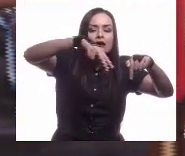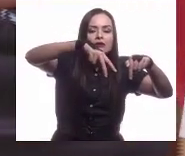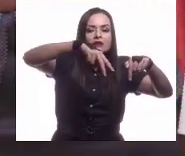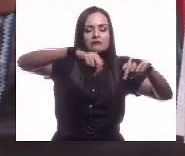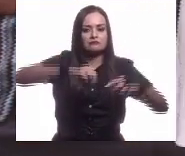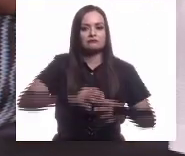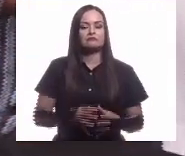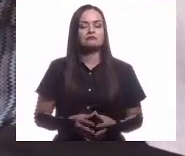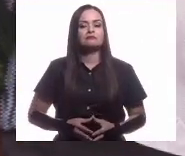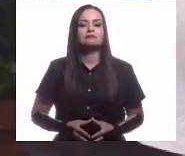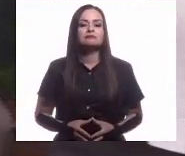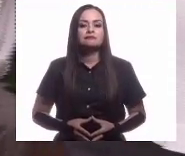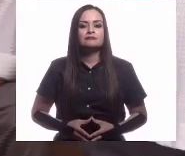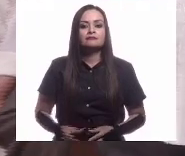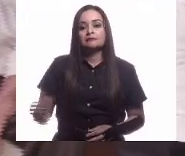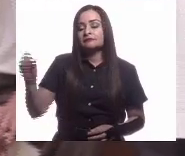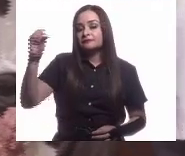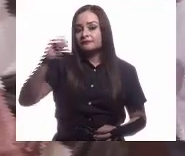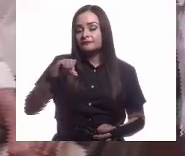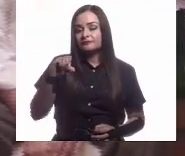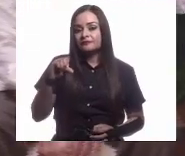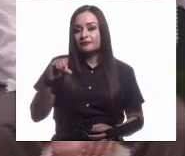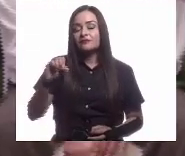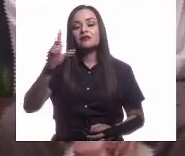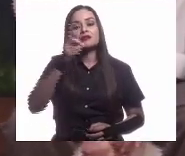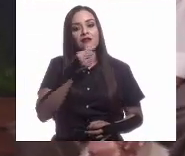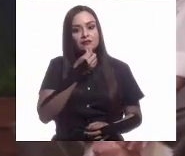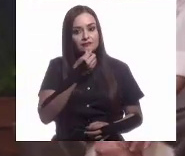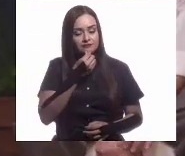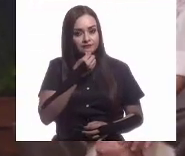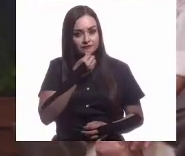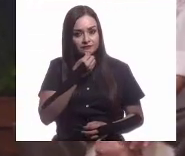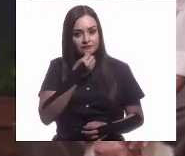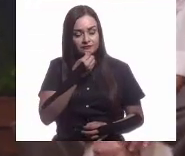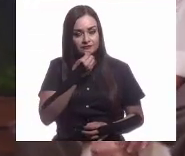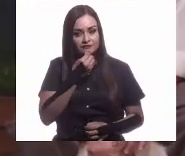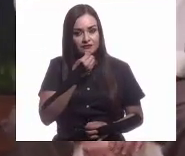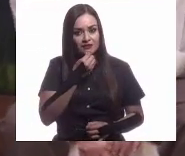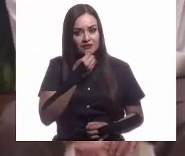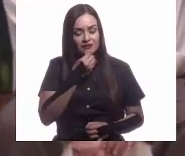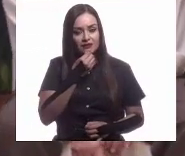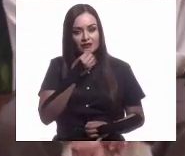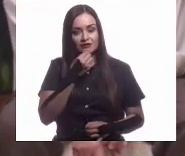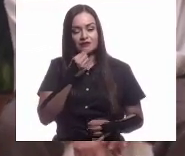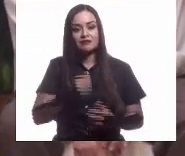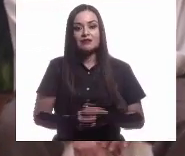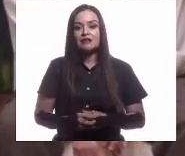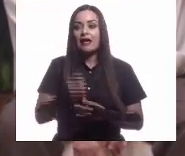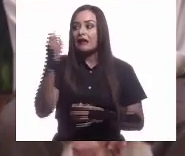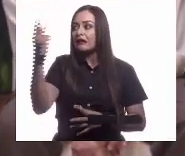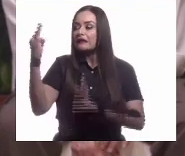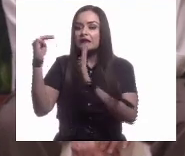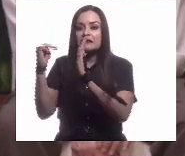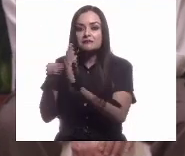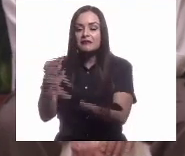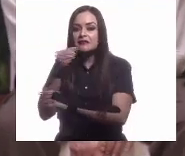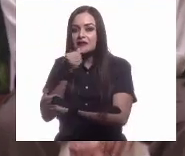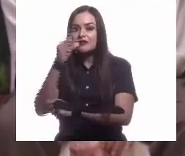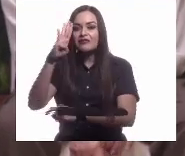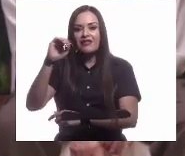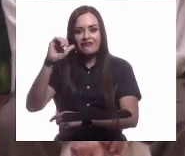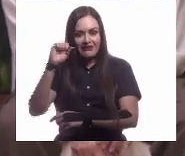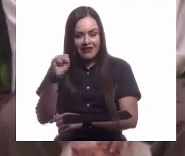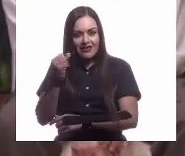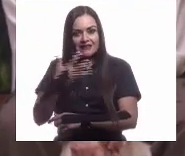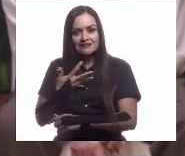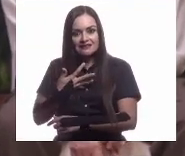Ciruelito. Hoy, este niño es uno de los más de 3,000 que reciben una beca de